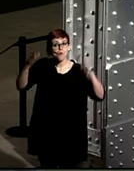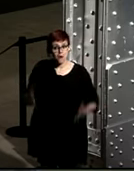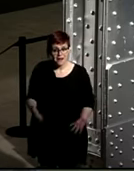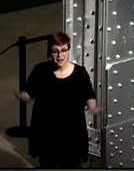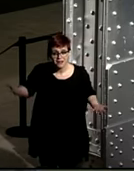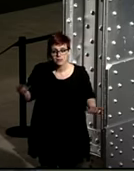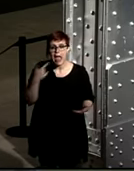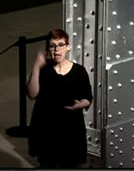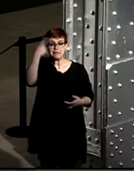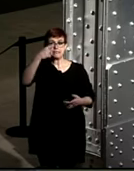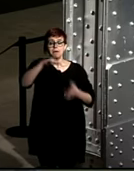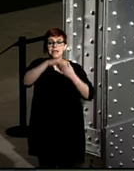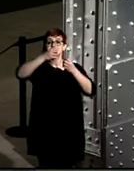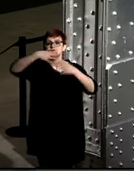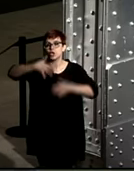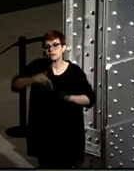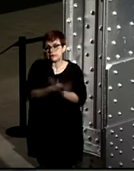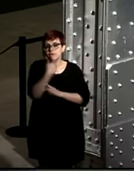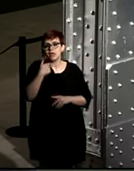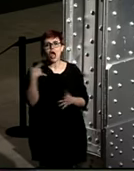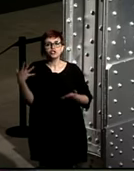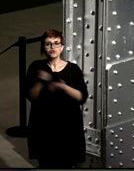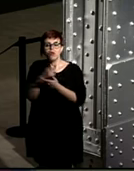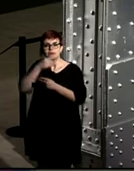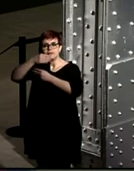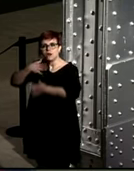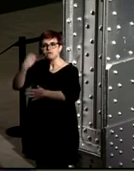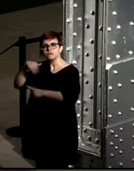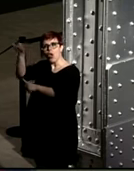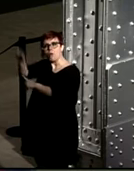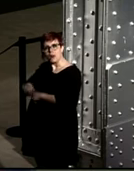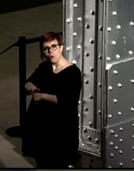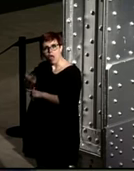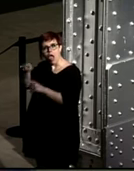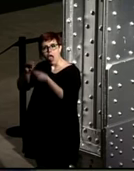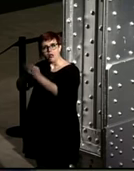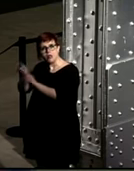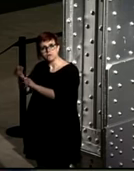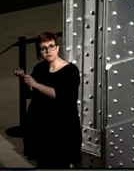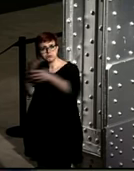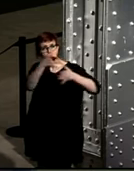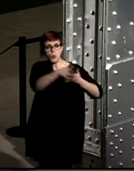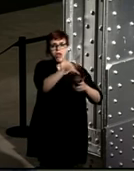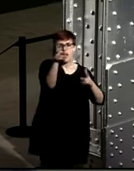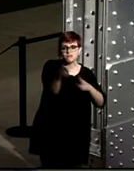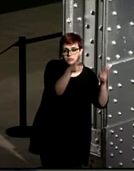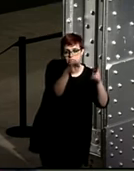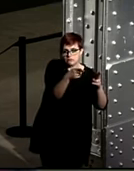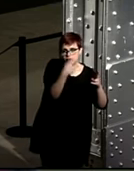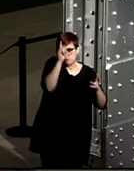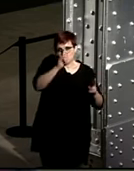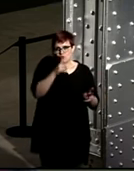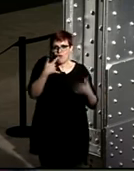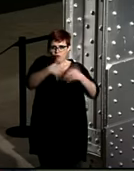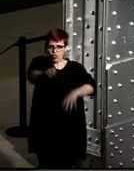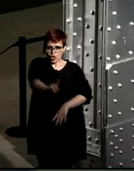que no todas las historias sirven para televisión ni todas las historias para cine. Es decir, nosotros cuando hablamos de hacer Perdiendo el Norte, teníamos bien claro